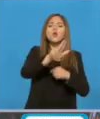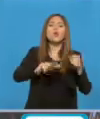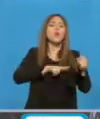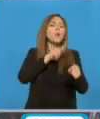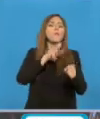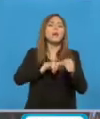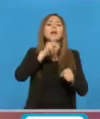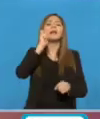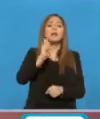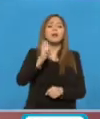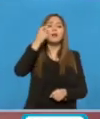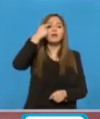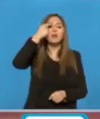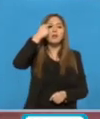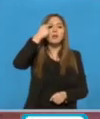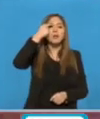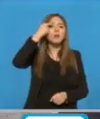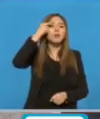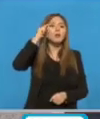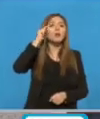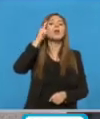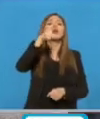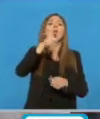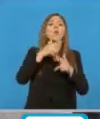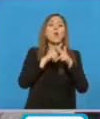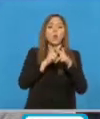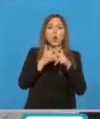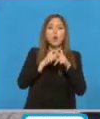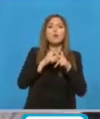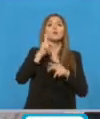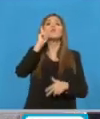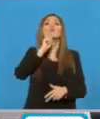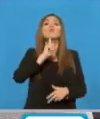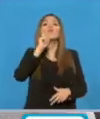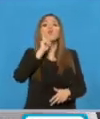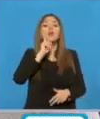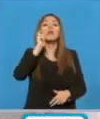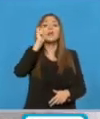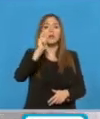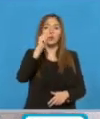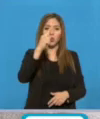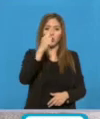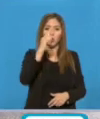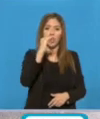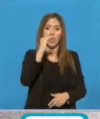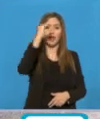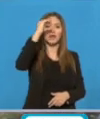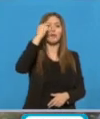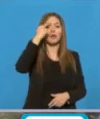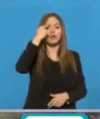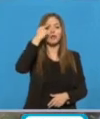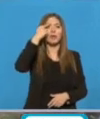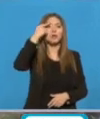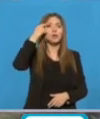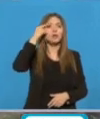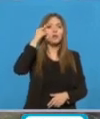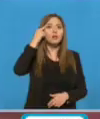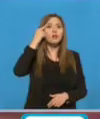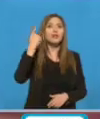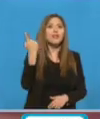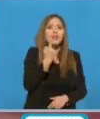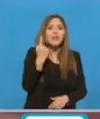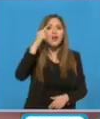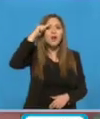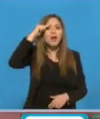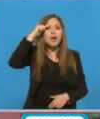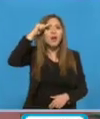arco supraciliar, el borde del huesito, y la mujer 1 centímetro por arriba. ¿Qué? Ok. ¿Tanto? ¿1 centímetro arriba? Así es, Del 1